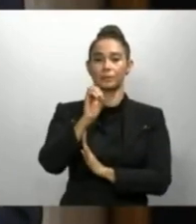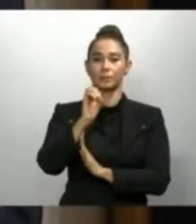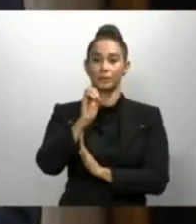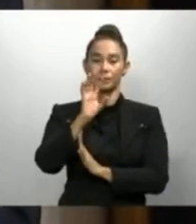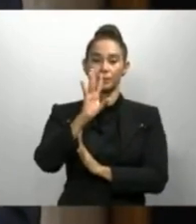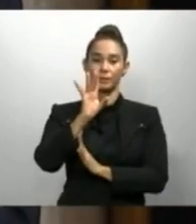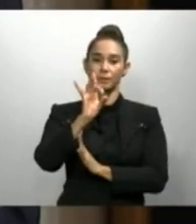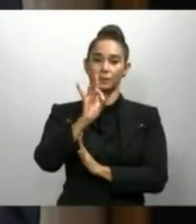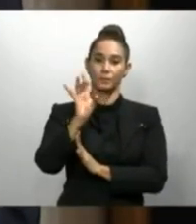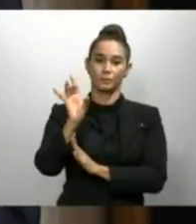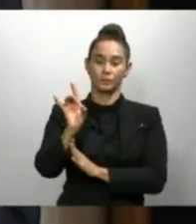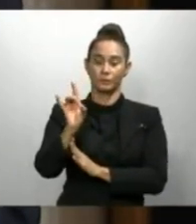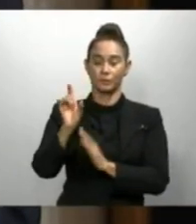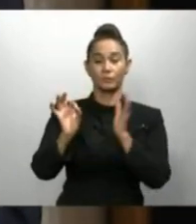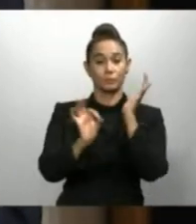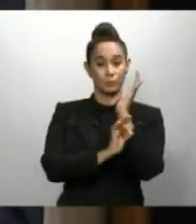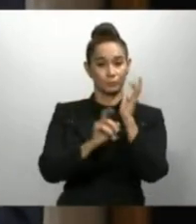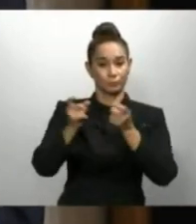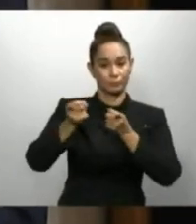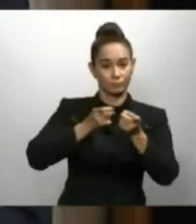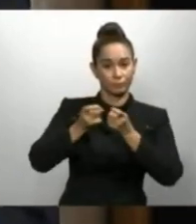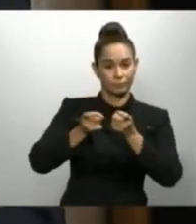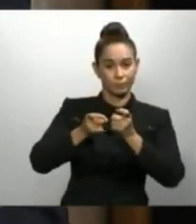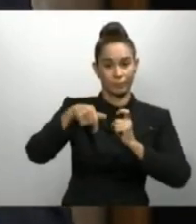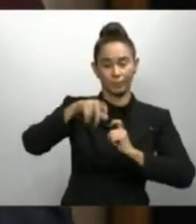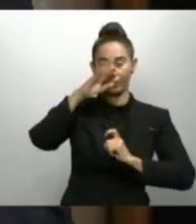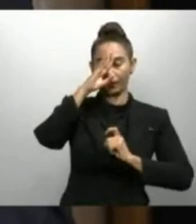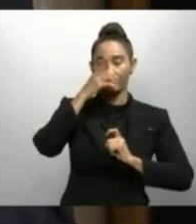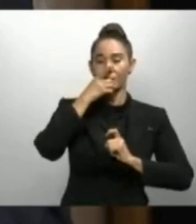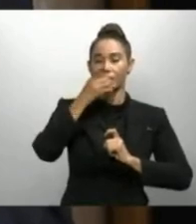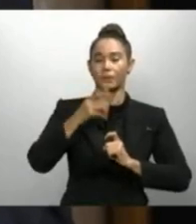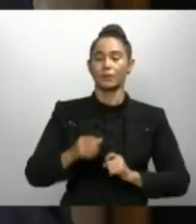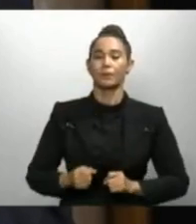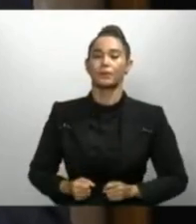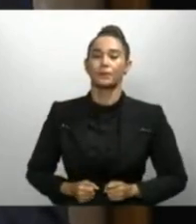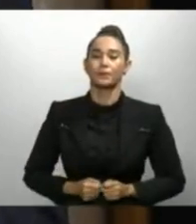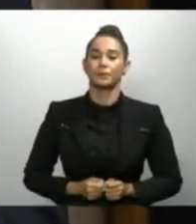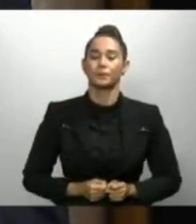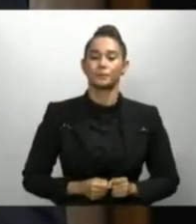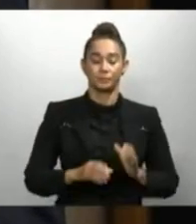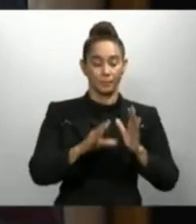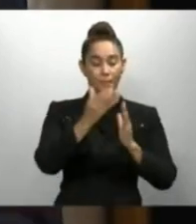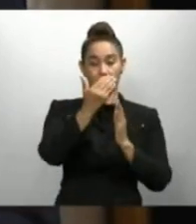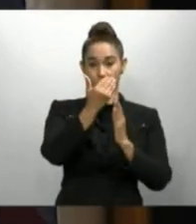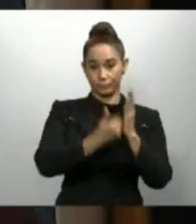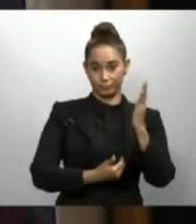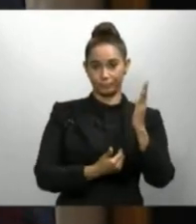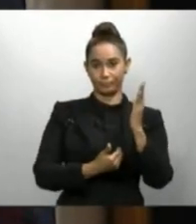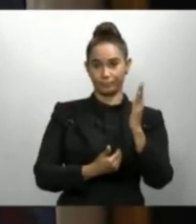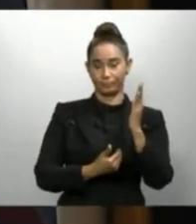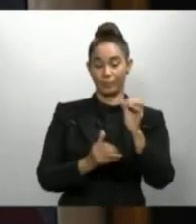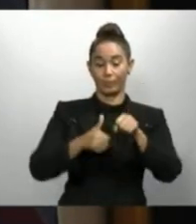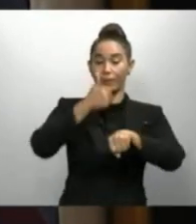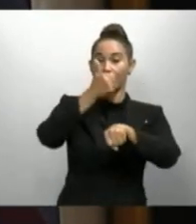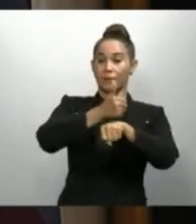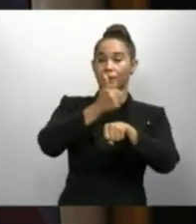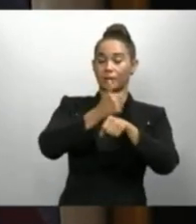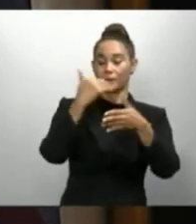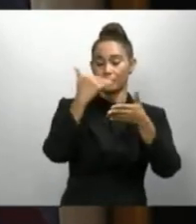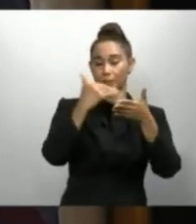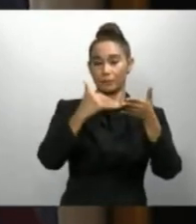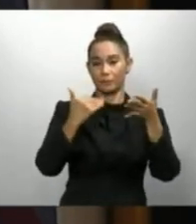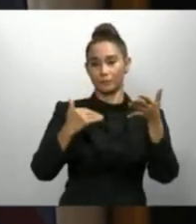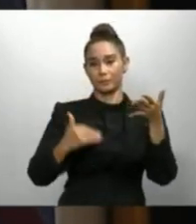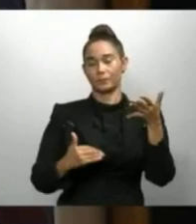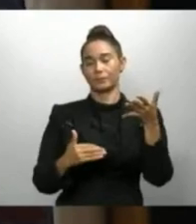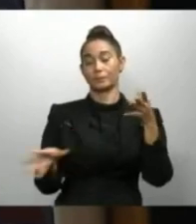5088 sobre droga y sustancia controlada en la República Dominicana. Párrafo. Se establecen los siguientes